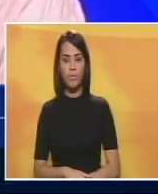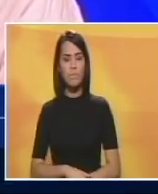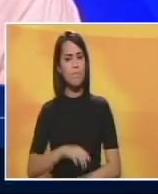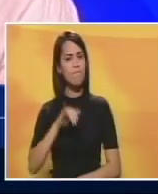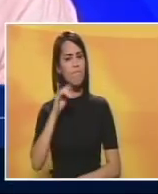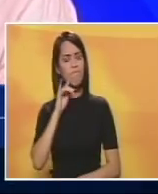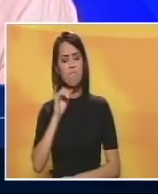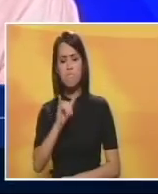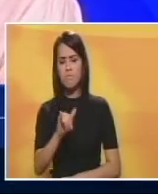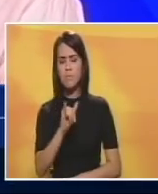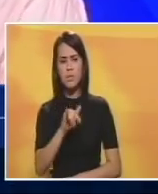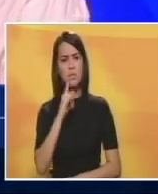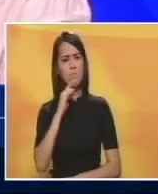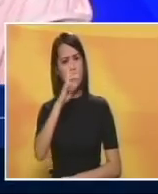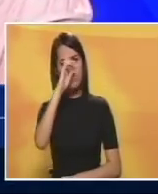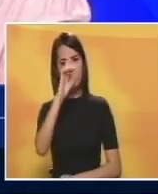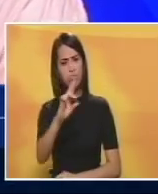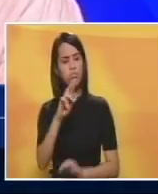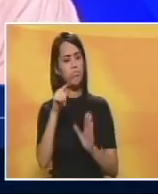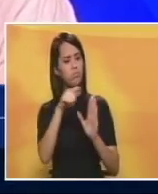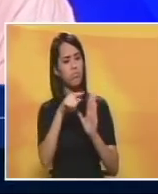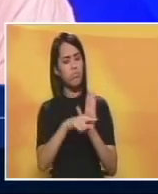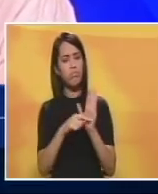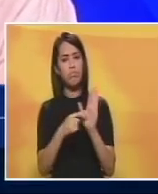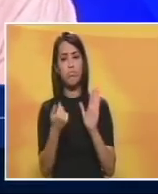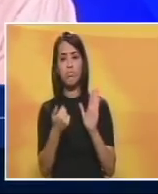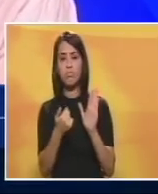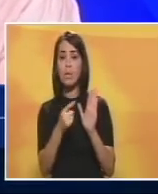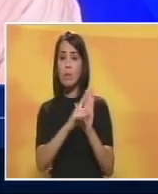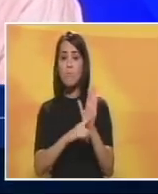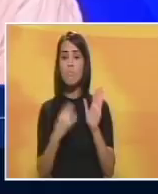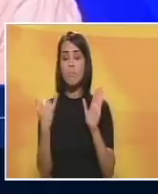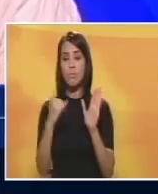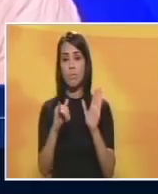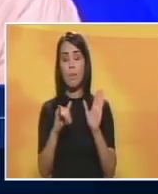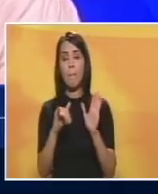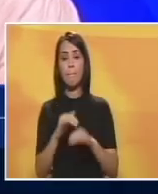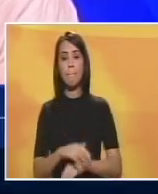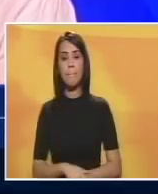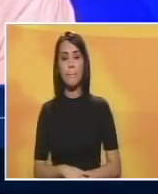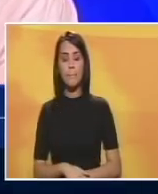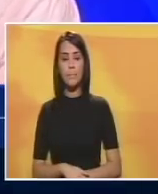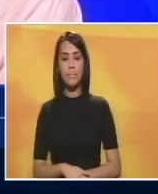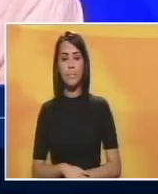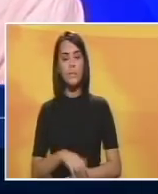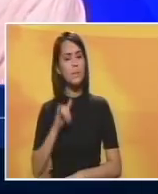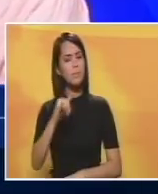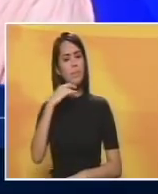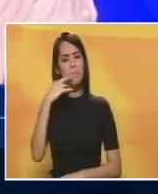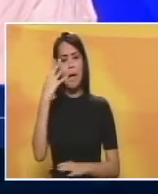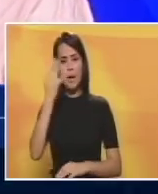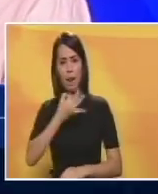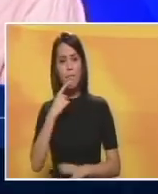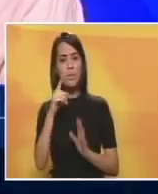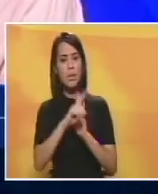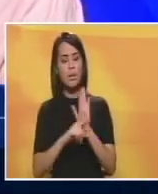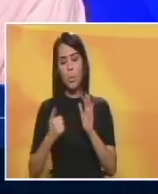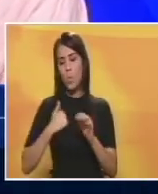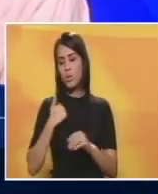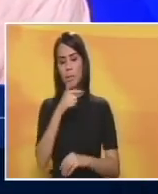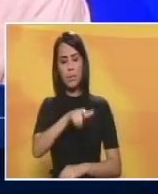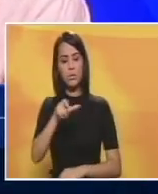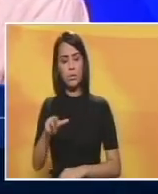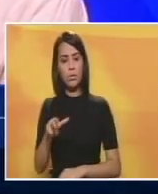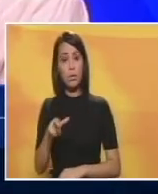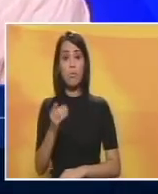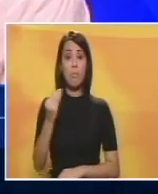el mismo rigor, con la misma justeza y con las mismas garantías que se le da a cualquier ciudadano. Más en este caso donde